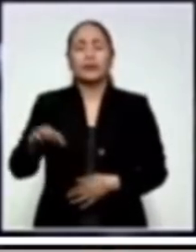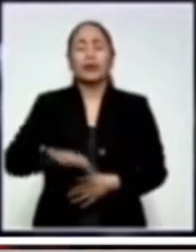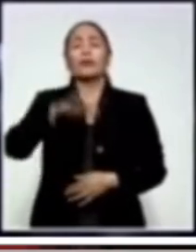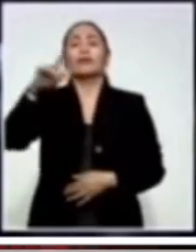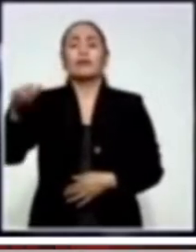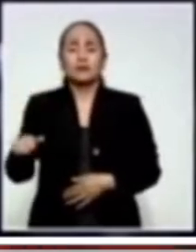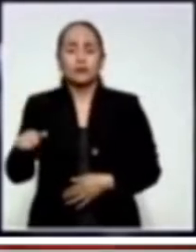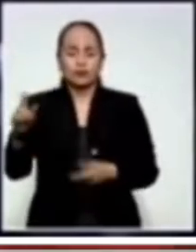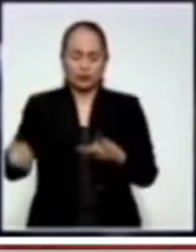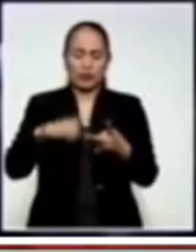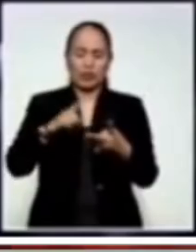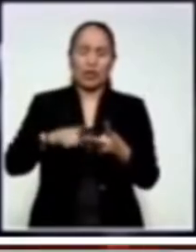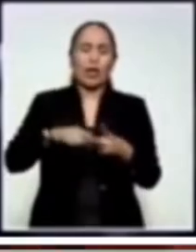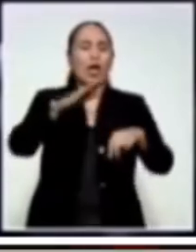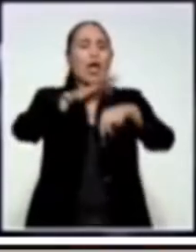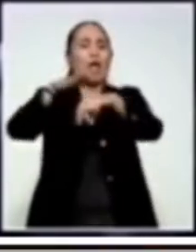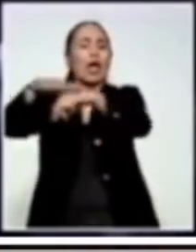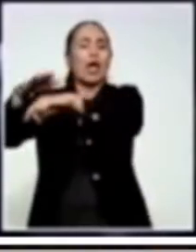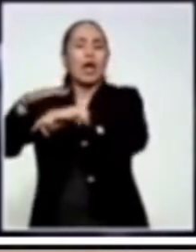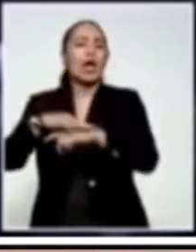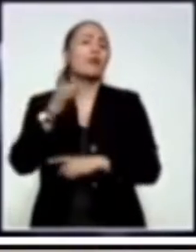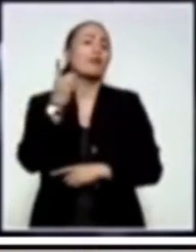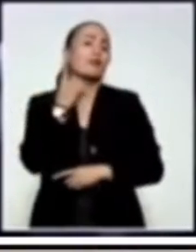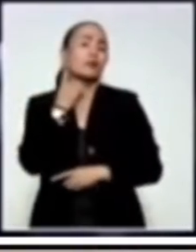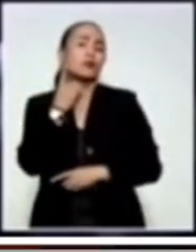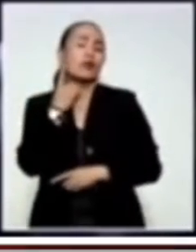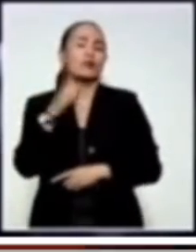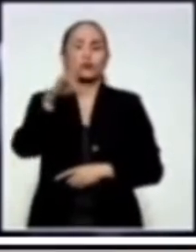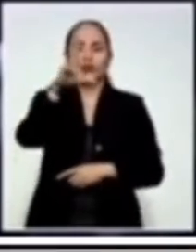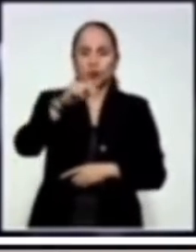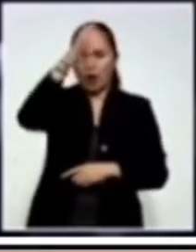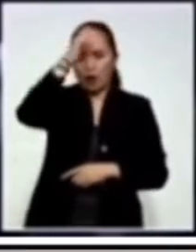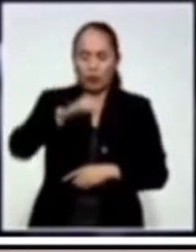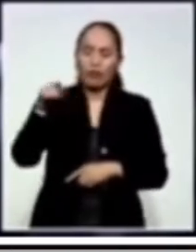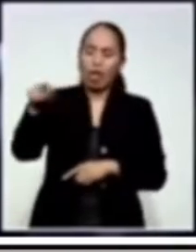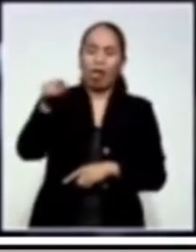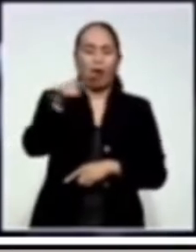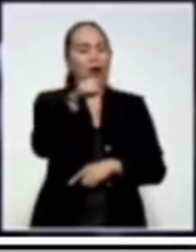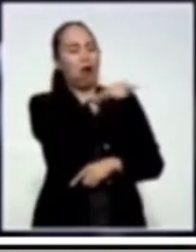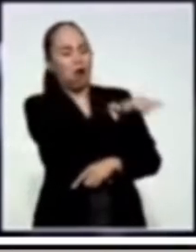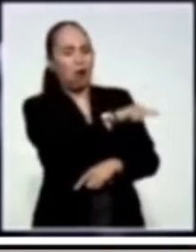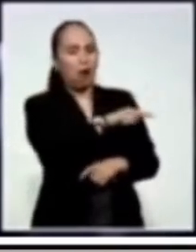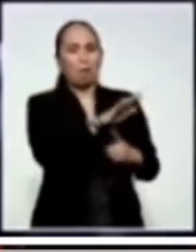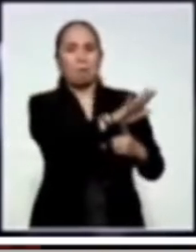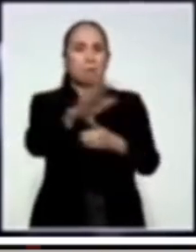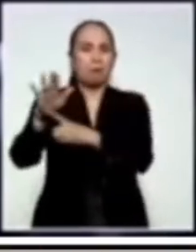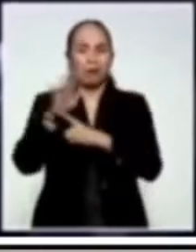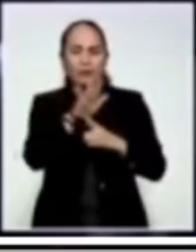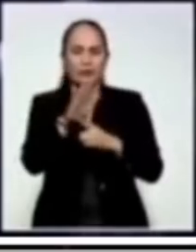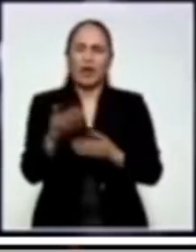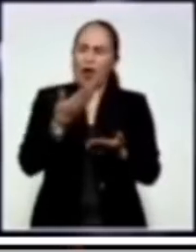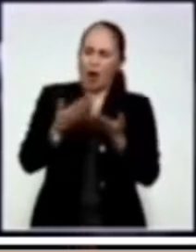los diputados que votaron en contra de esta ley. Y usted hoy habla de